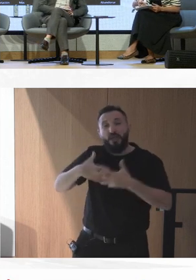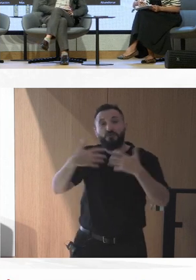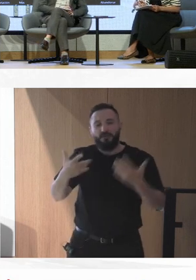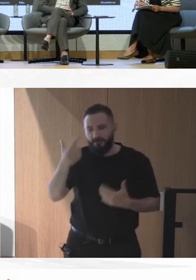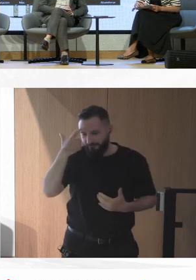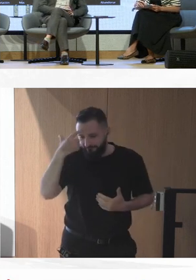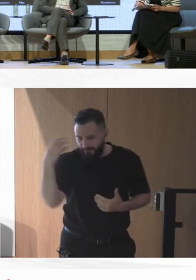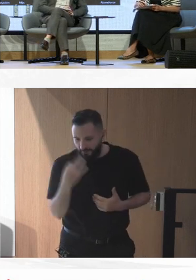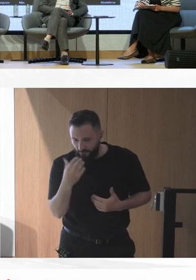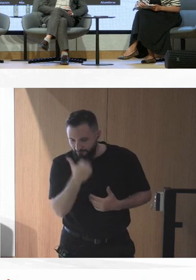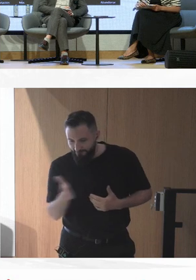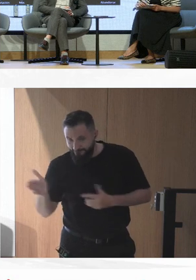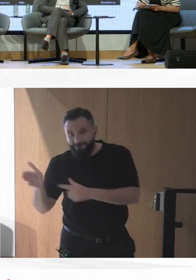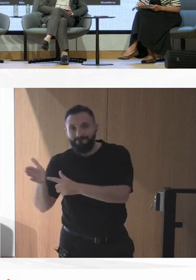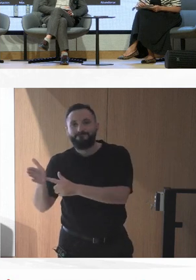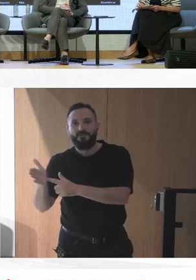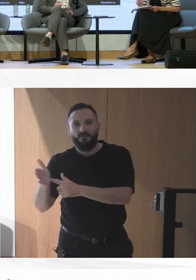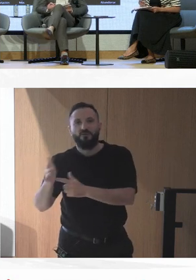parte, el otro lado, tiene